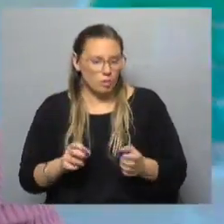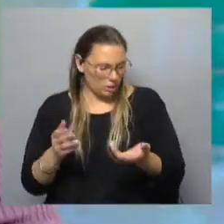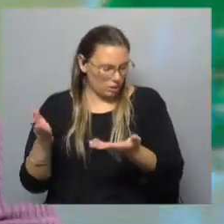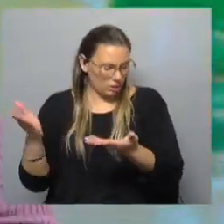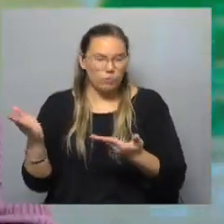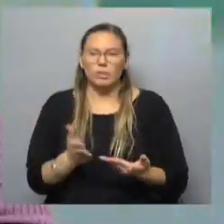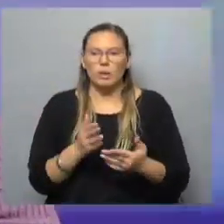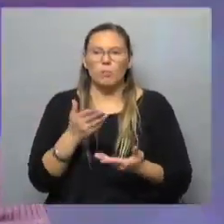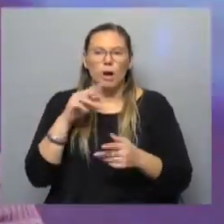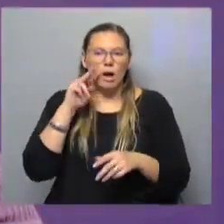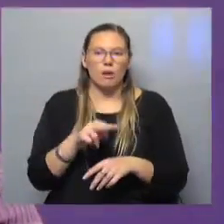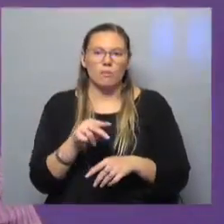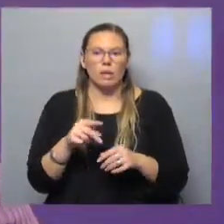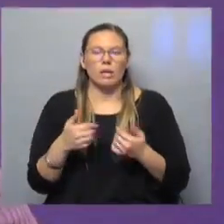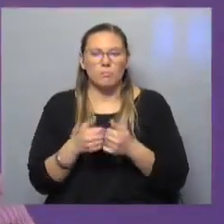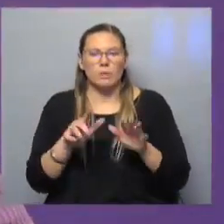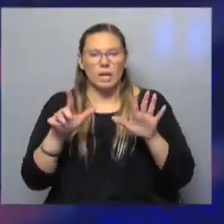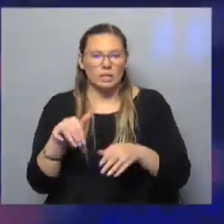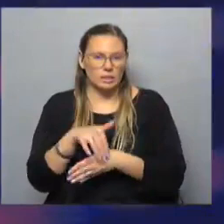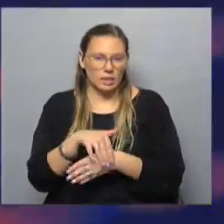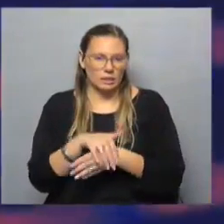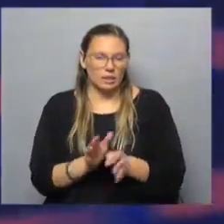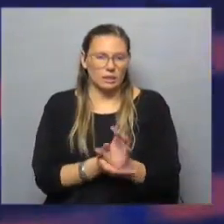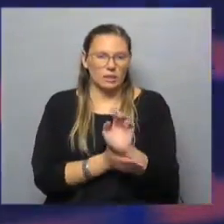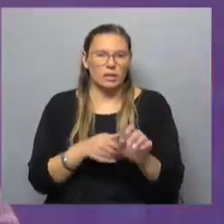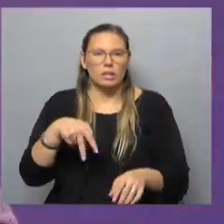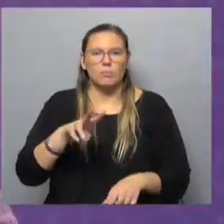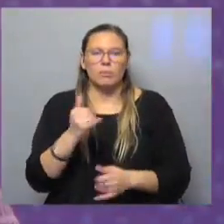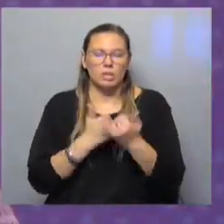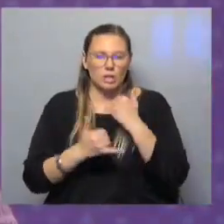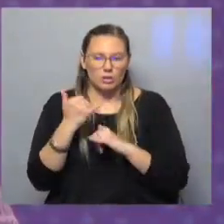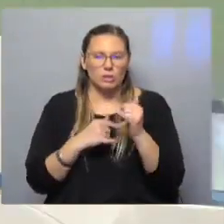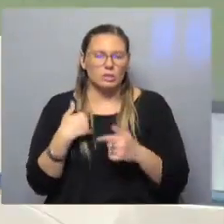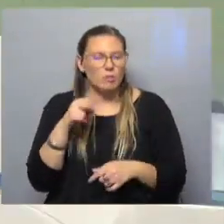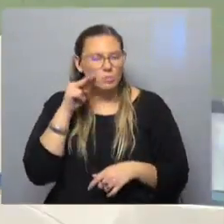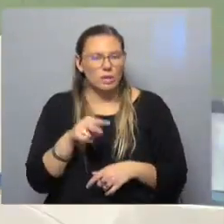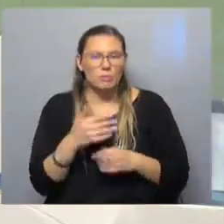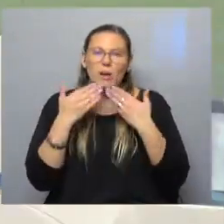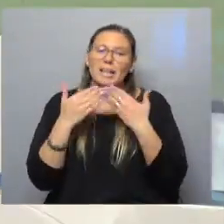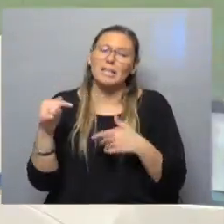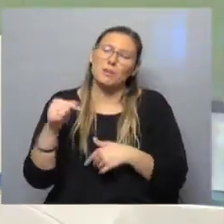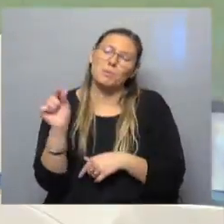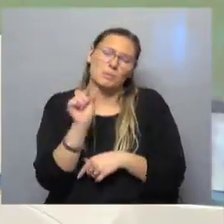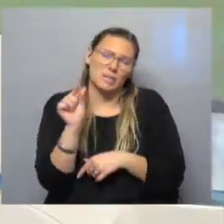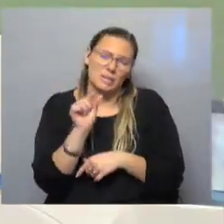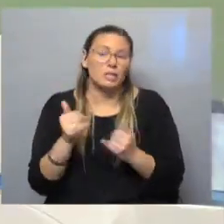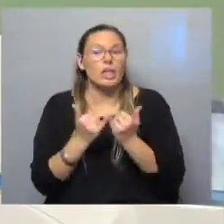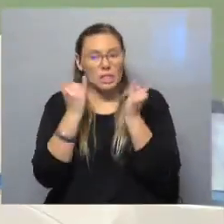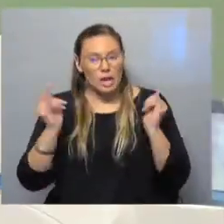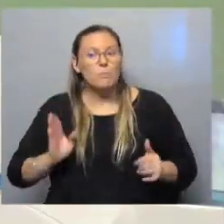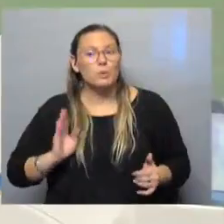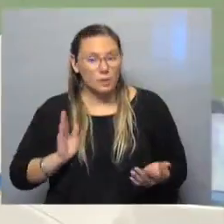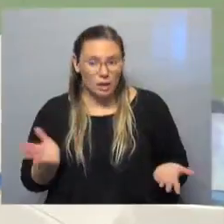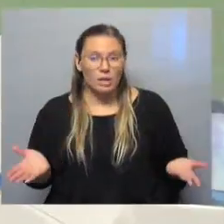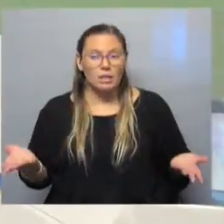invitamos a compartir a partir de las 19 en MBD Noticias. Allí estaremos. Muchas gracias, Nati. Bueno, gracias por arriba. Acompañarme, por estar aquí. Día de Mujeres. Día de Mujeres,